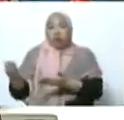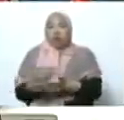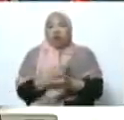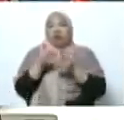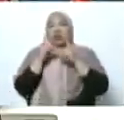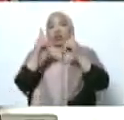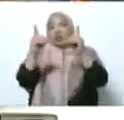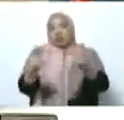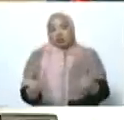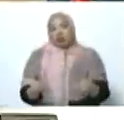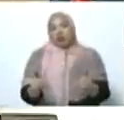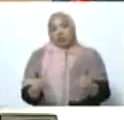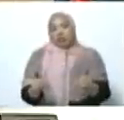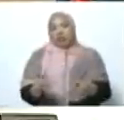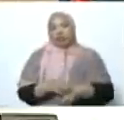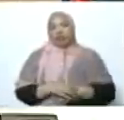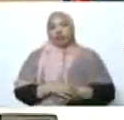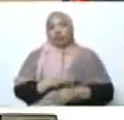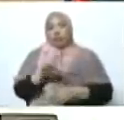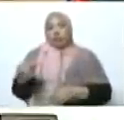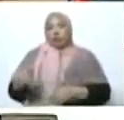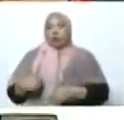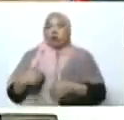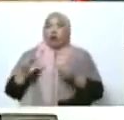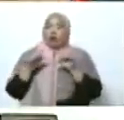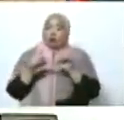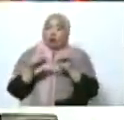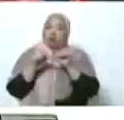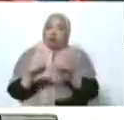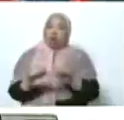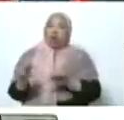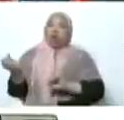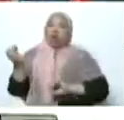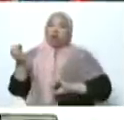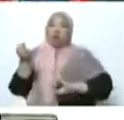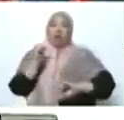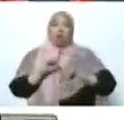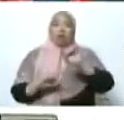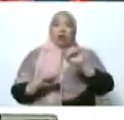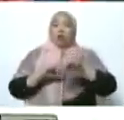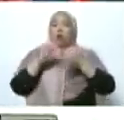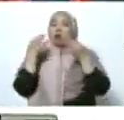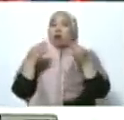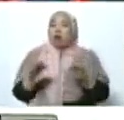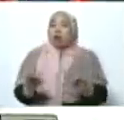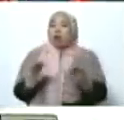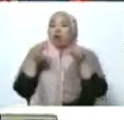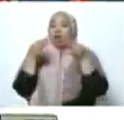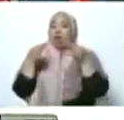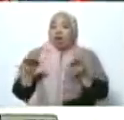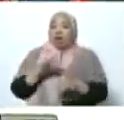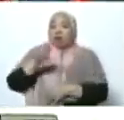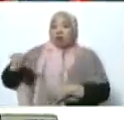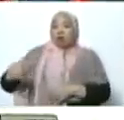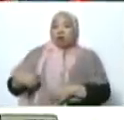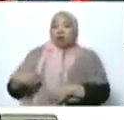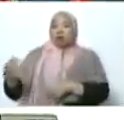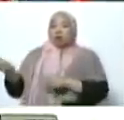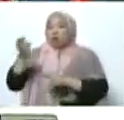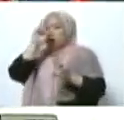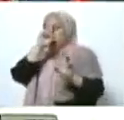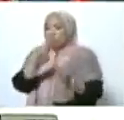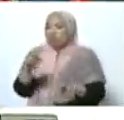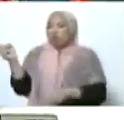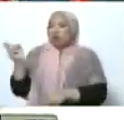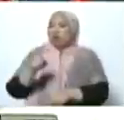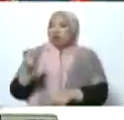decisiones. Nosotros nos hemos mantenido, no peleamos con nadie, no queremos pelear con nadie, solo exigimos el respeto que nosotros le